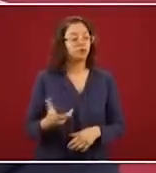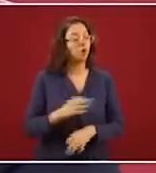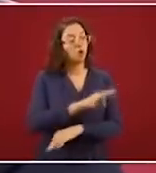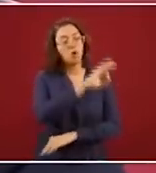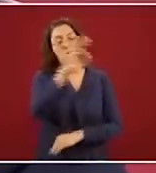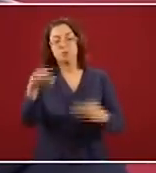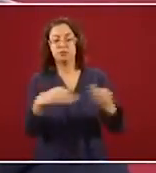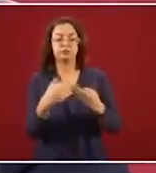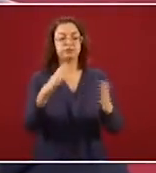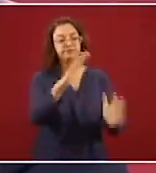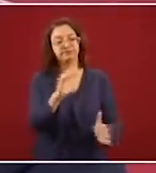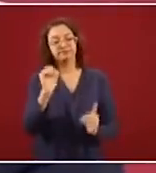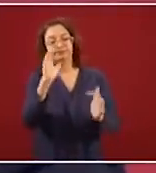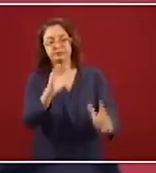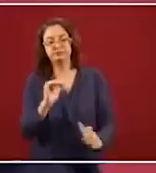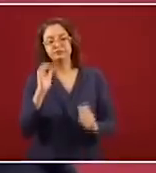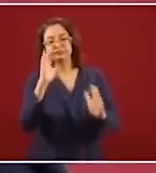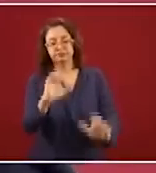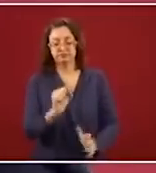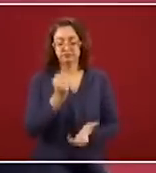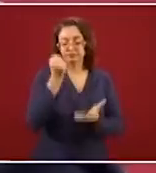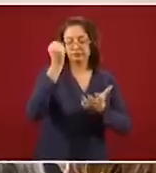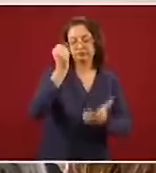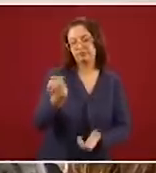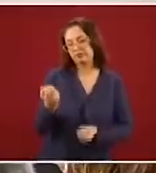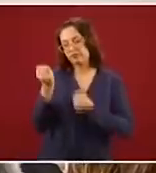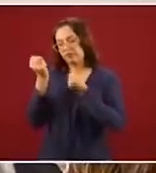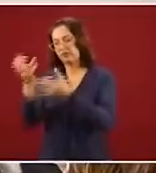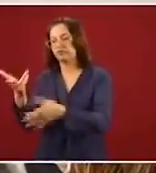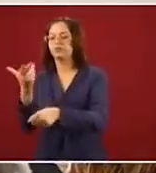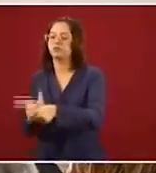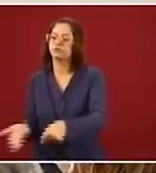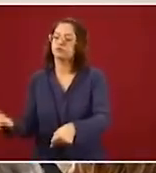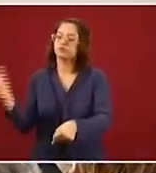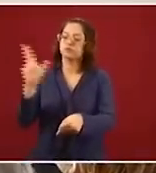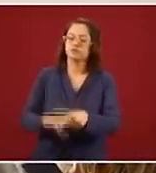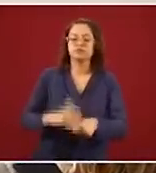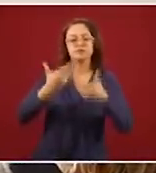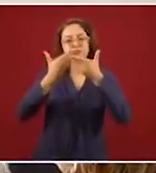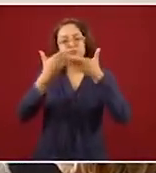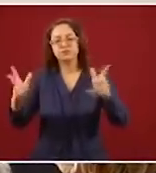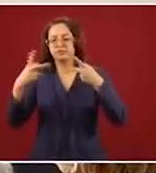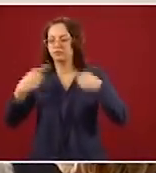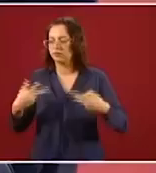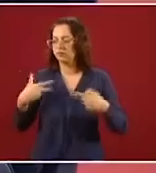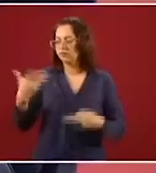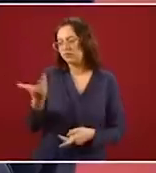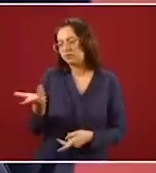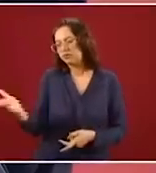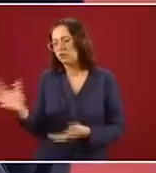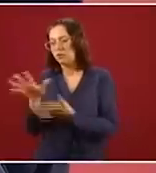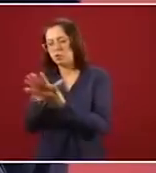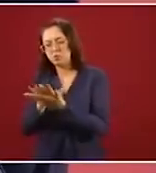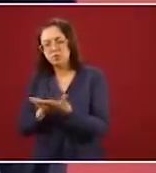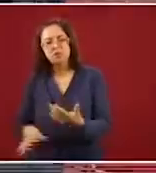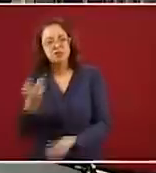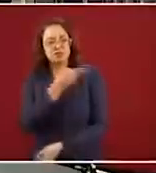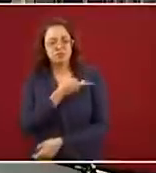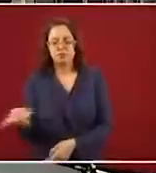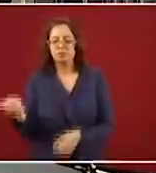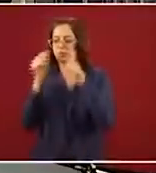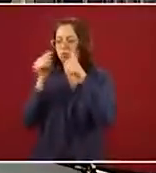hospitales públicos, donde se atiende la gente humilde, donde se atiende la gente pobre.